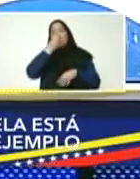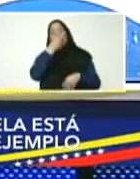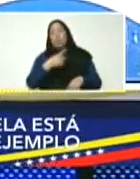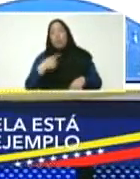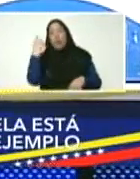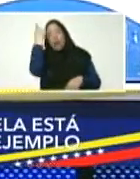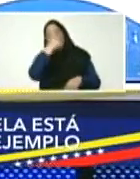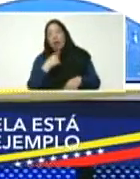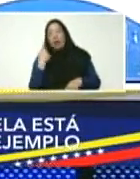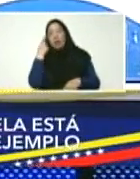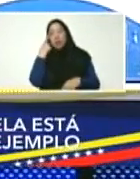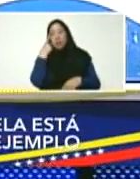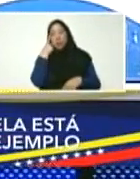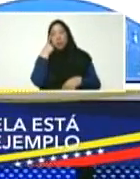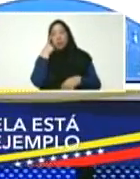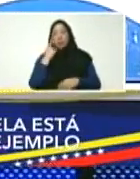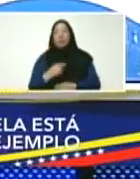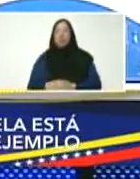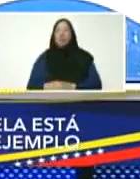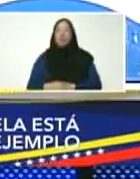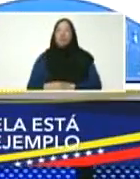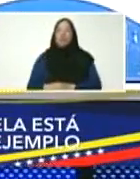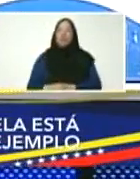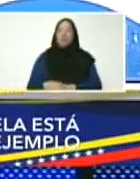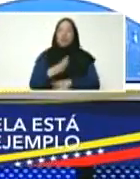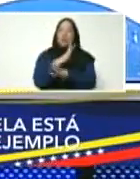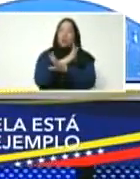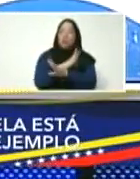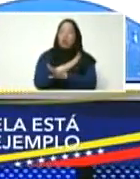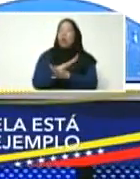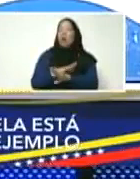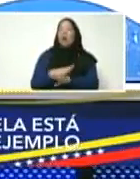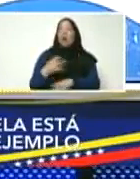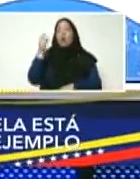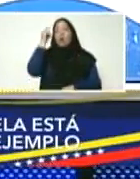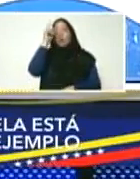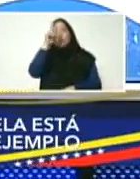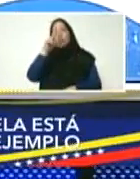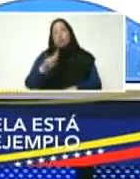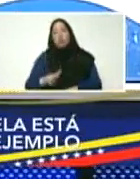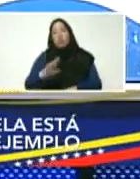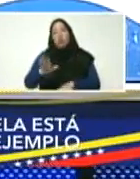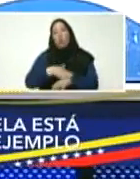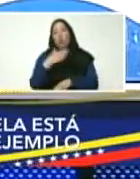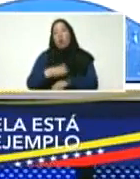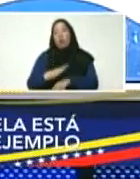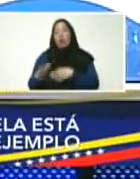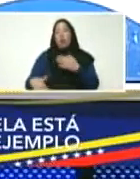cara. ¿Ah? De jueves a domingo nos las pasamos rumbeando.